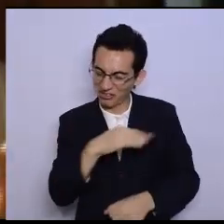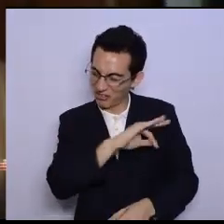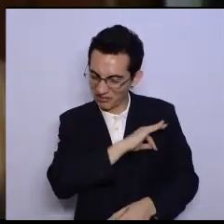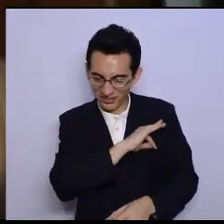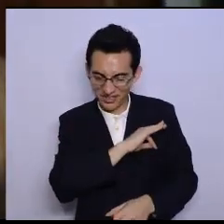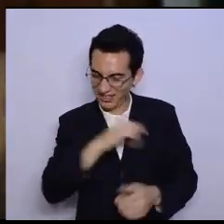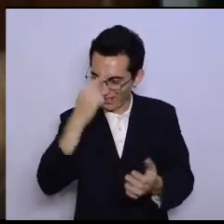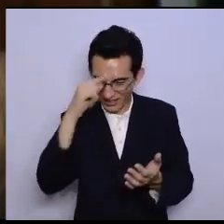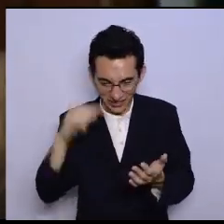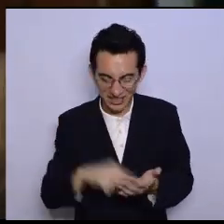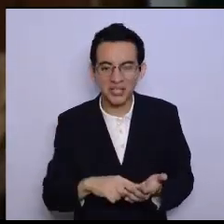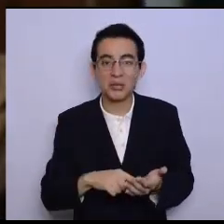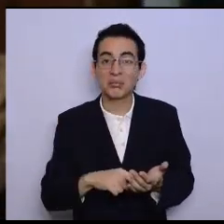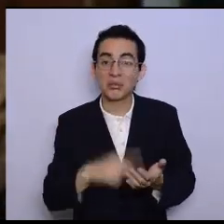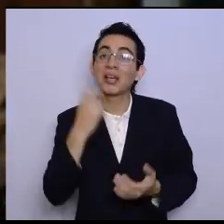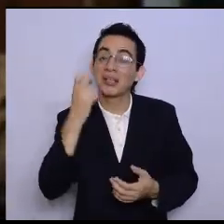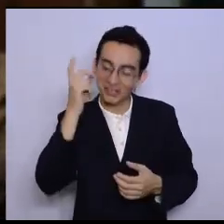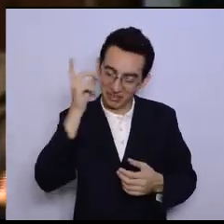del dolor, de la prueba.